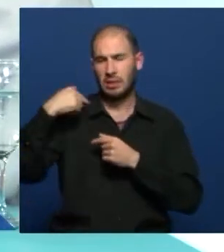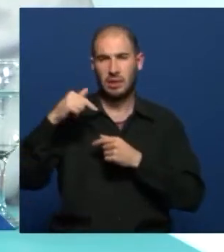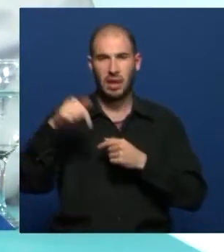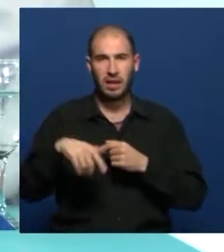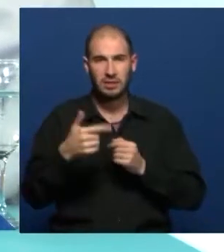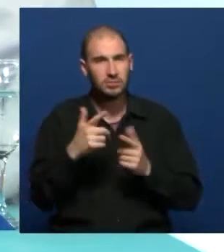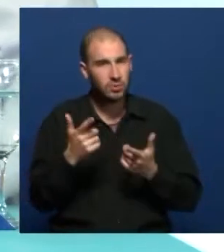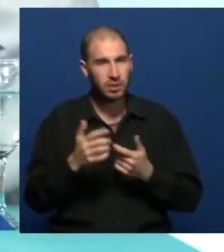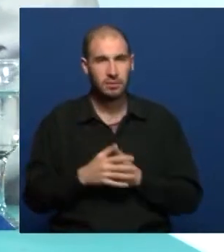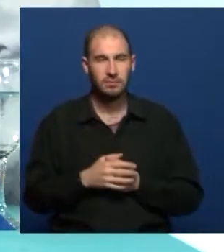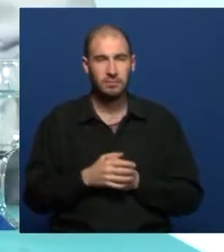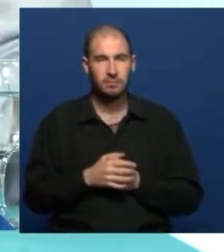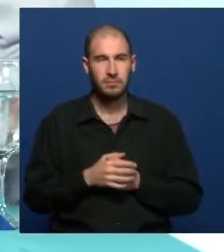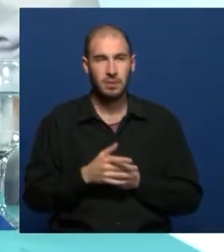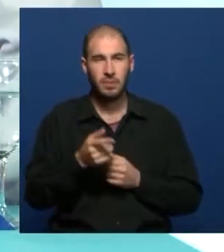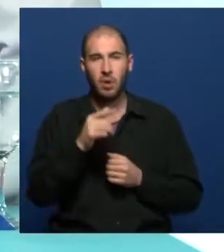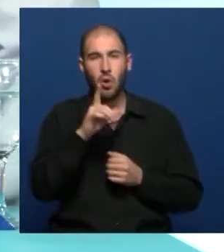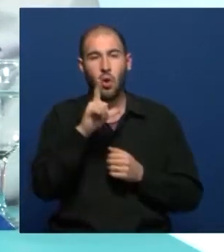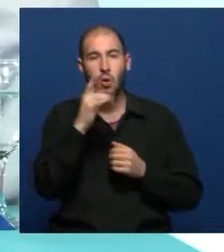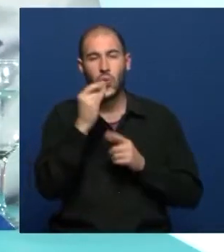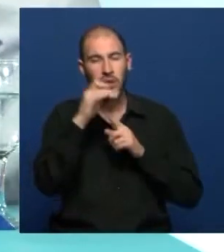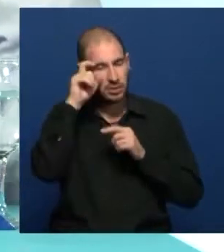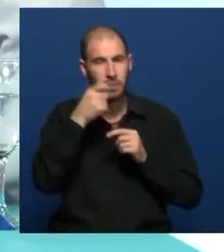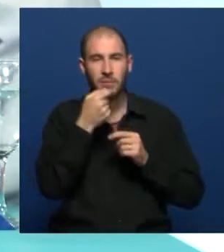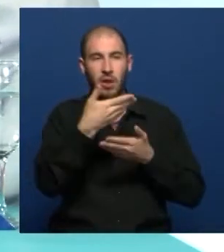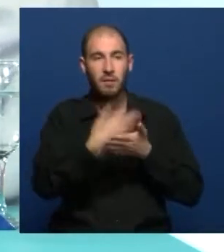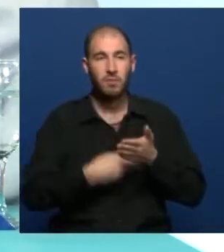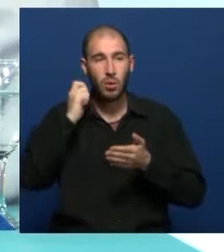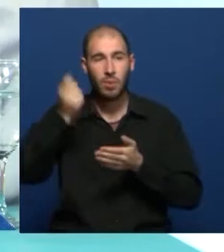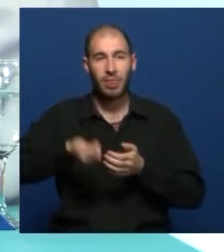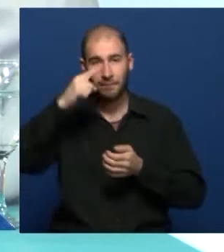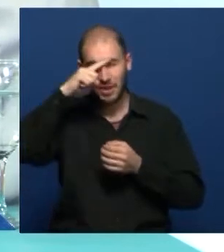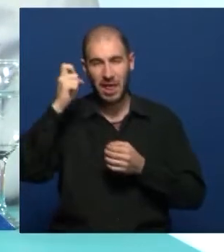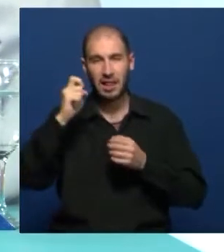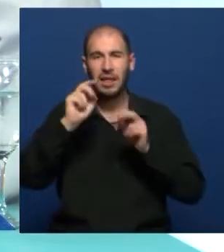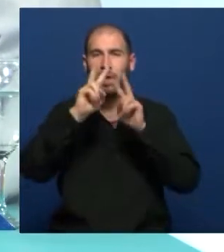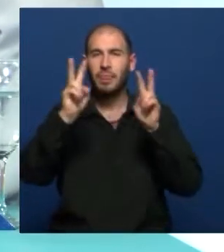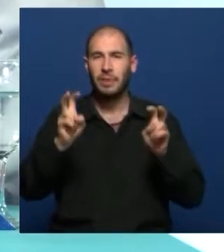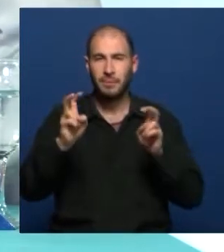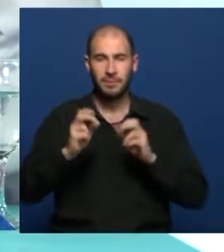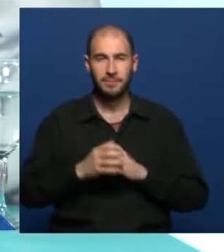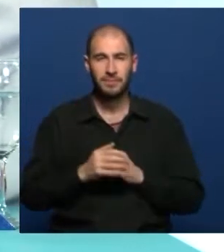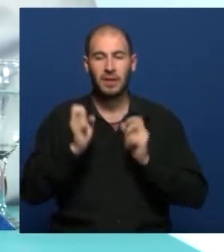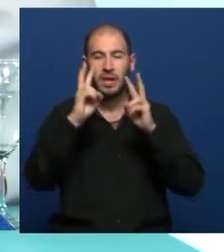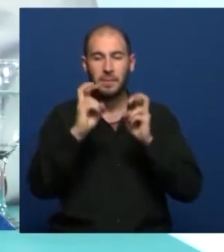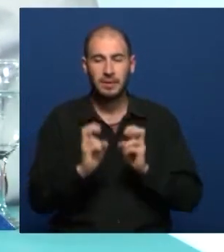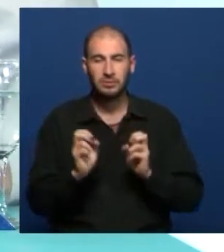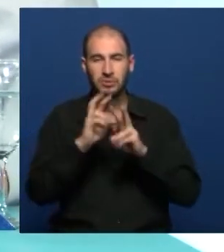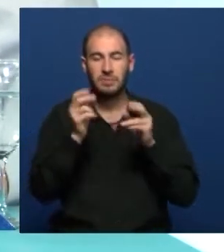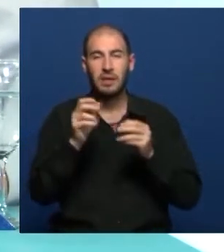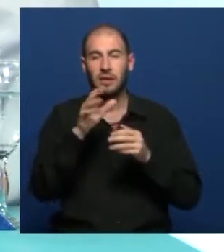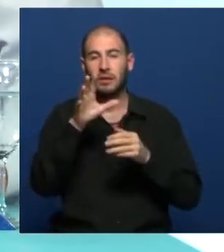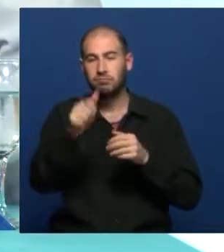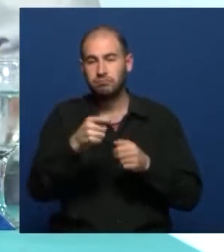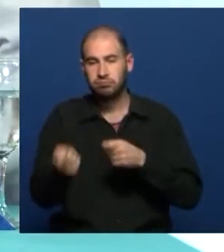contaban que no contábamos que no contaba luz que como es este informe del juzgado federal respecto de la investigación pues la causa de trata de